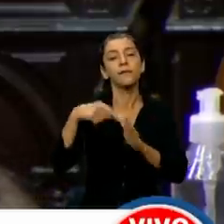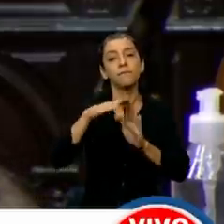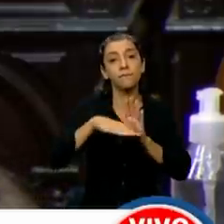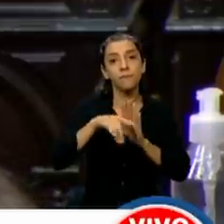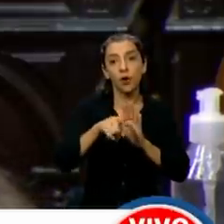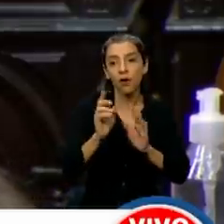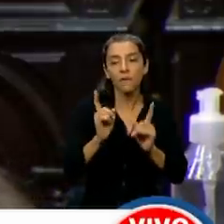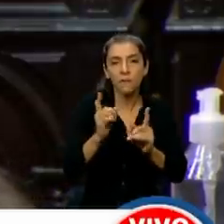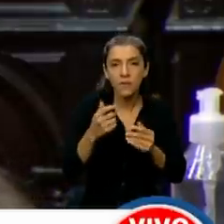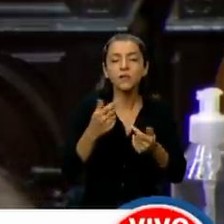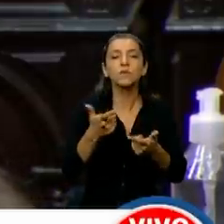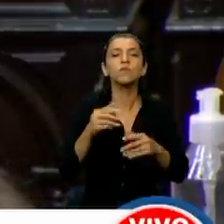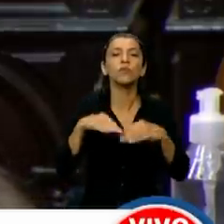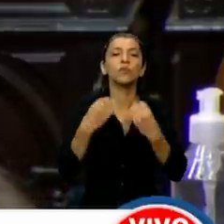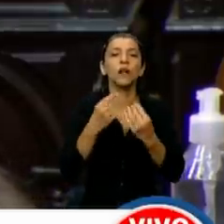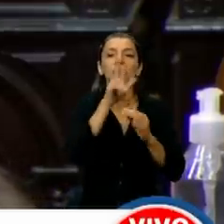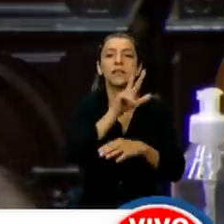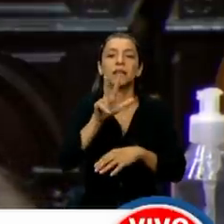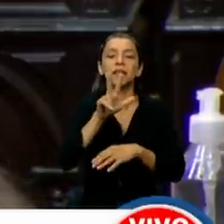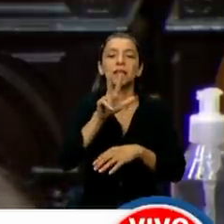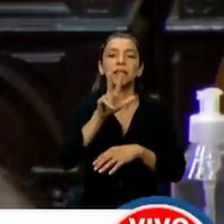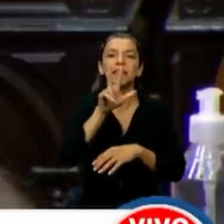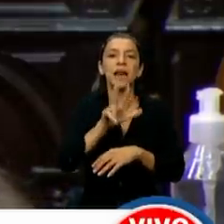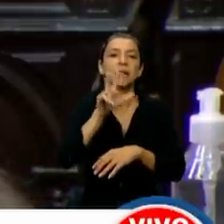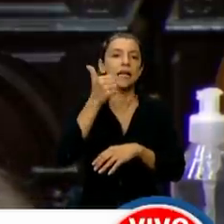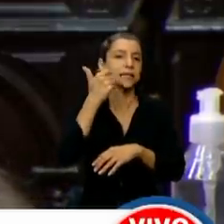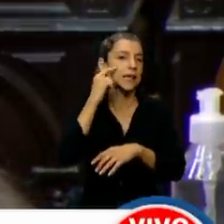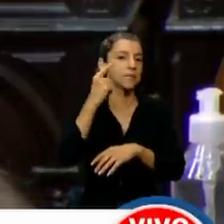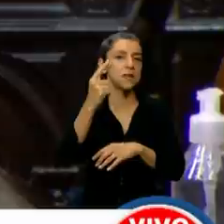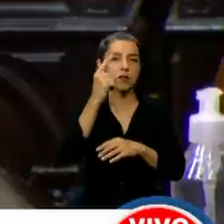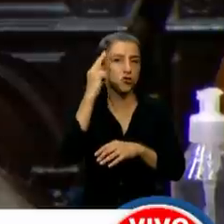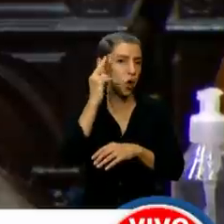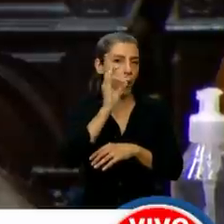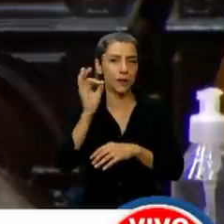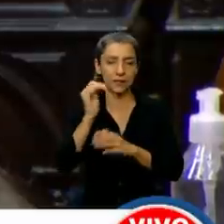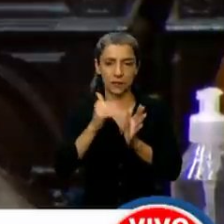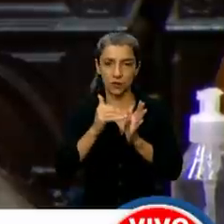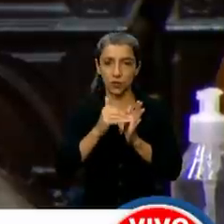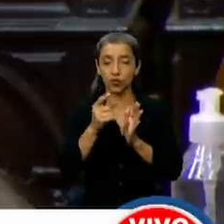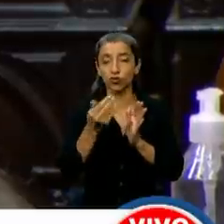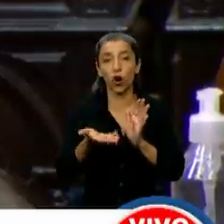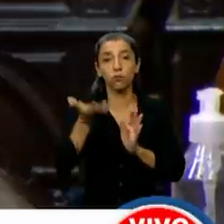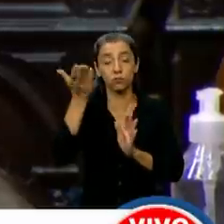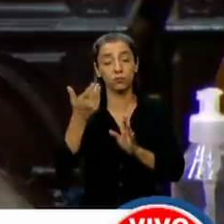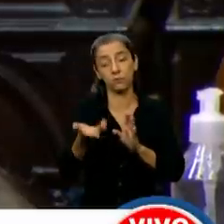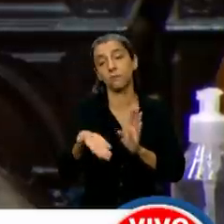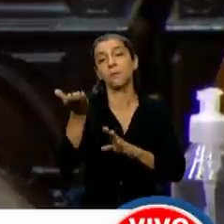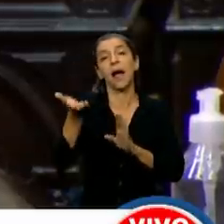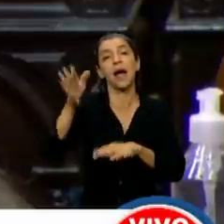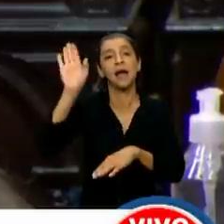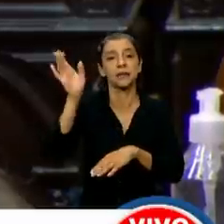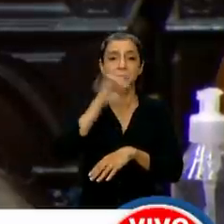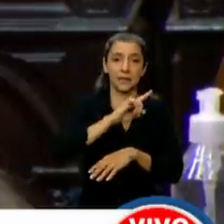se le destinan 36 mil novecientos millones quiero decir con esto es un incremento con respecto al presupuesto del 2021